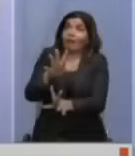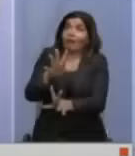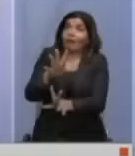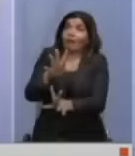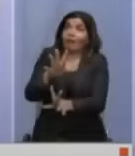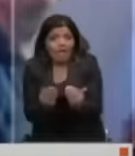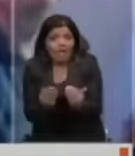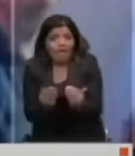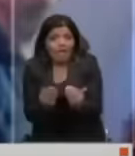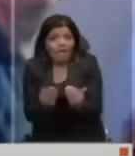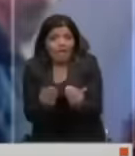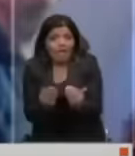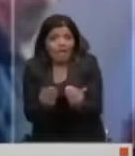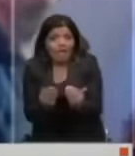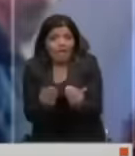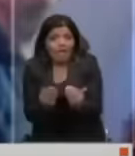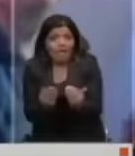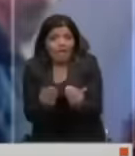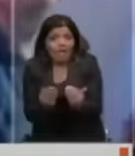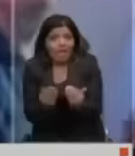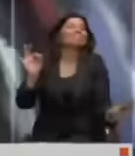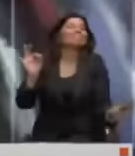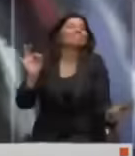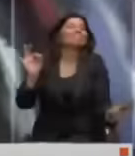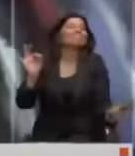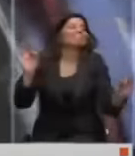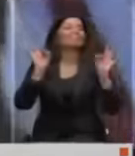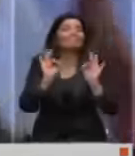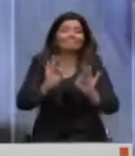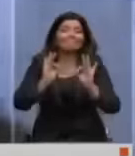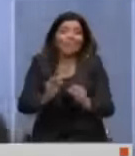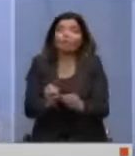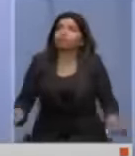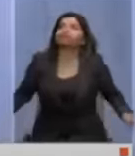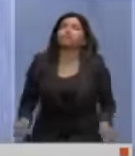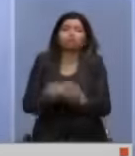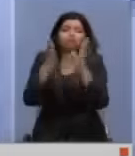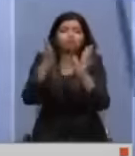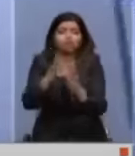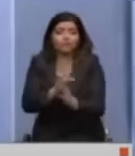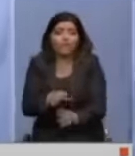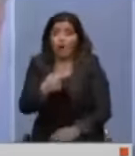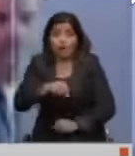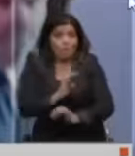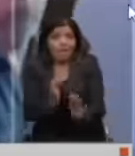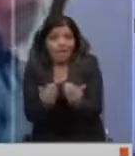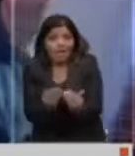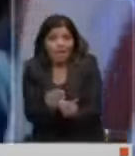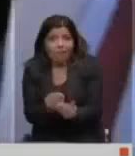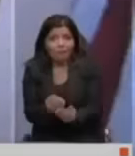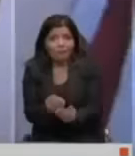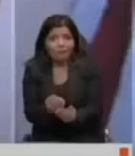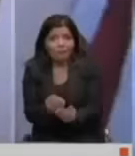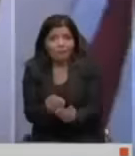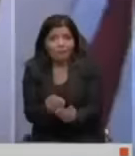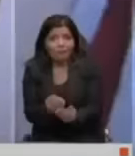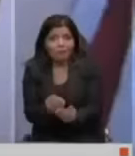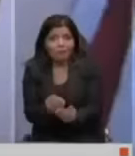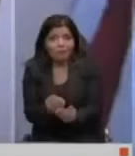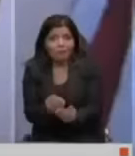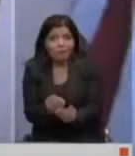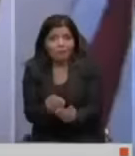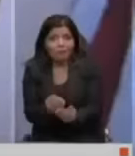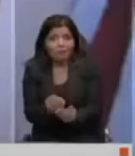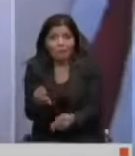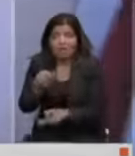por eso cuando venía acá atrás venía mirando ya como para meterse enales porque no lo esperábamos nos habían dicho que no habían as señor